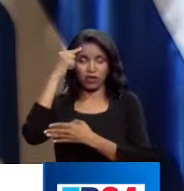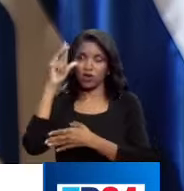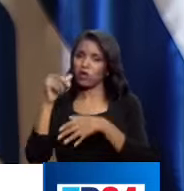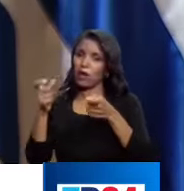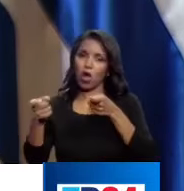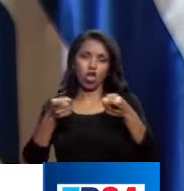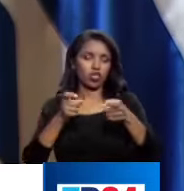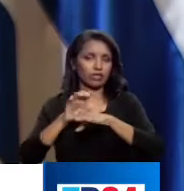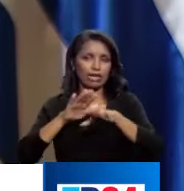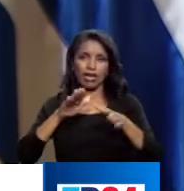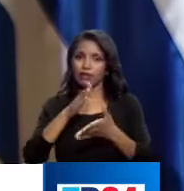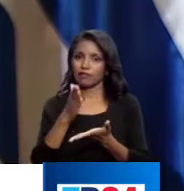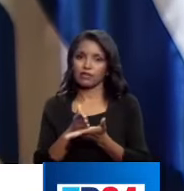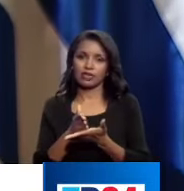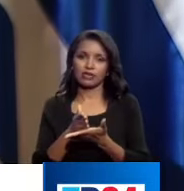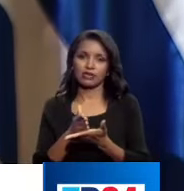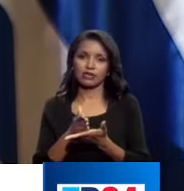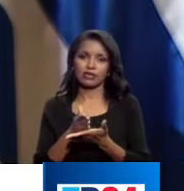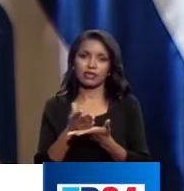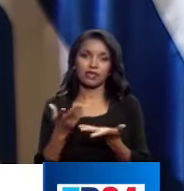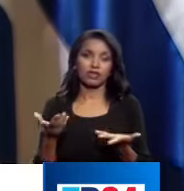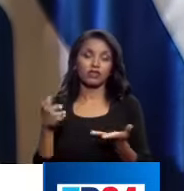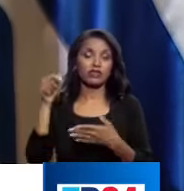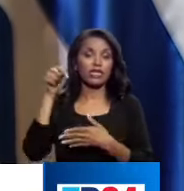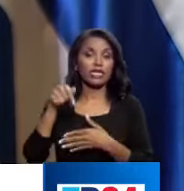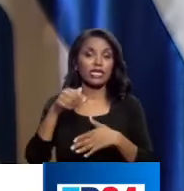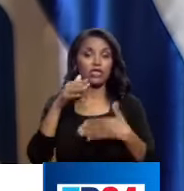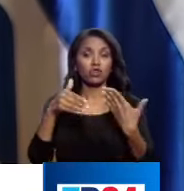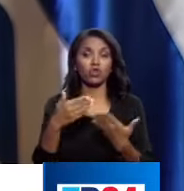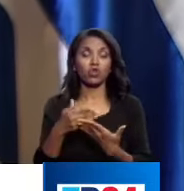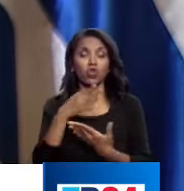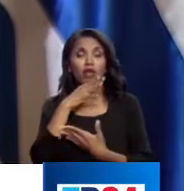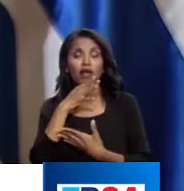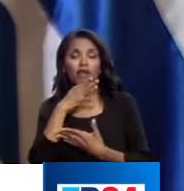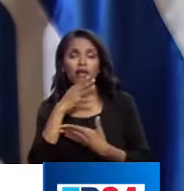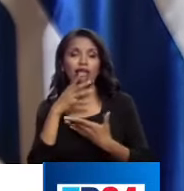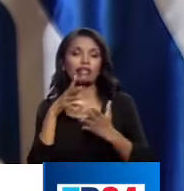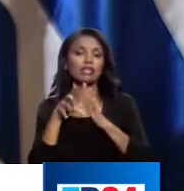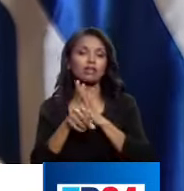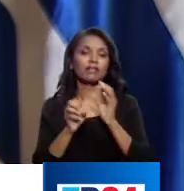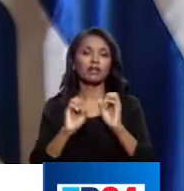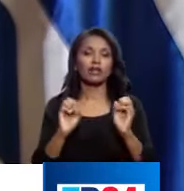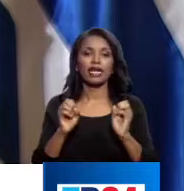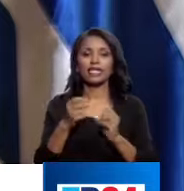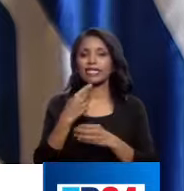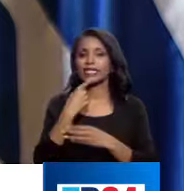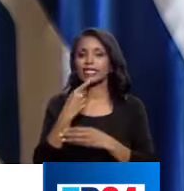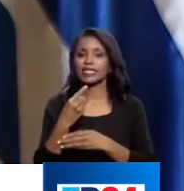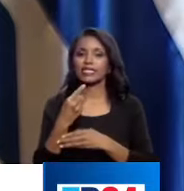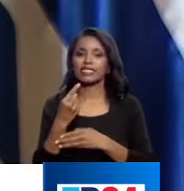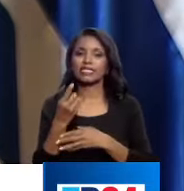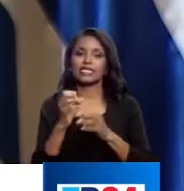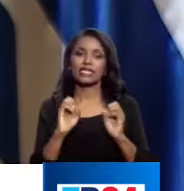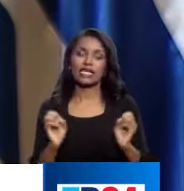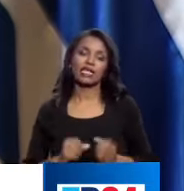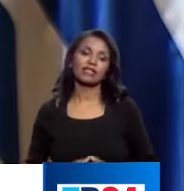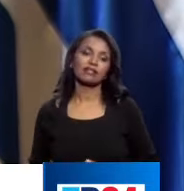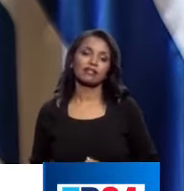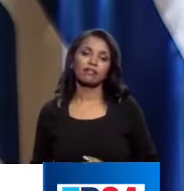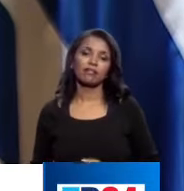caras, no van a venir los turistas. Aquí todo el mundo habla de corrupción, pero nadie se atreve de hablar con nombre